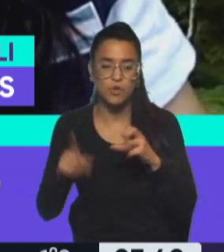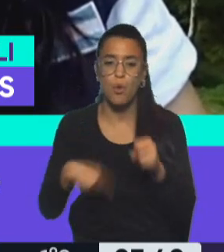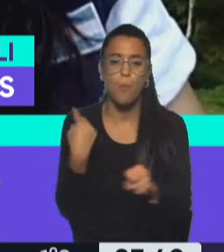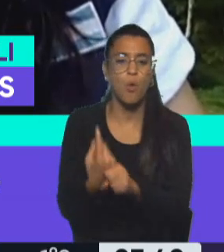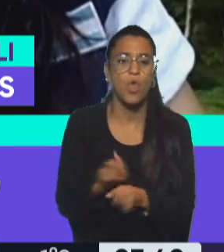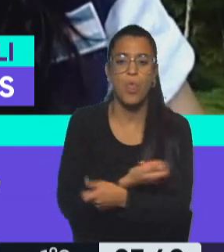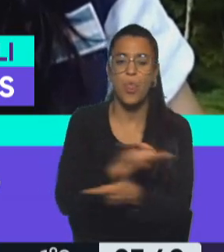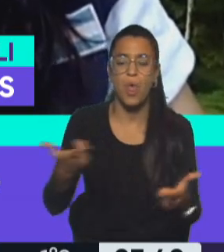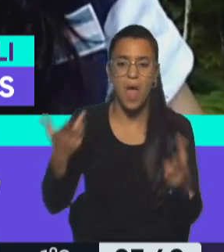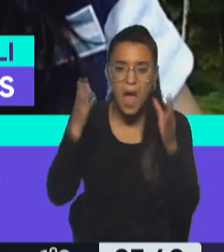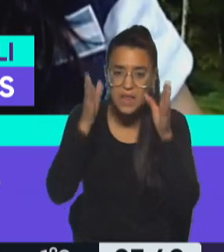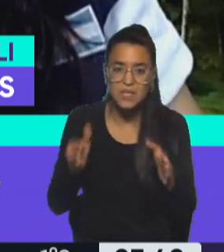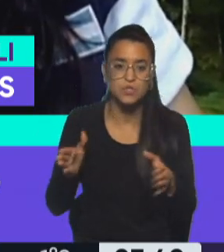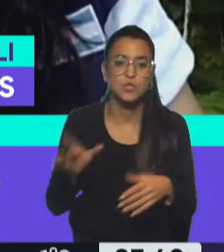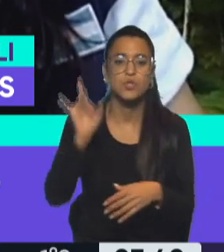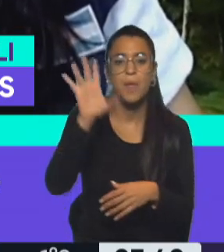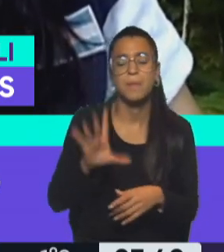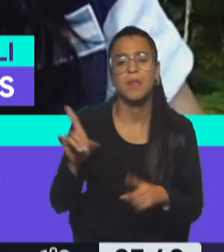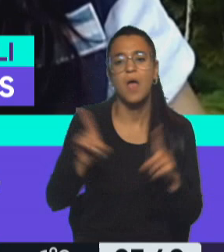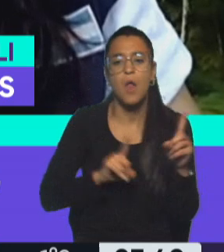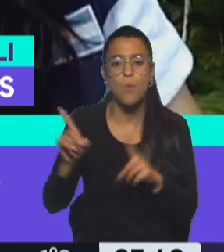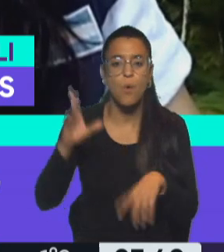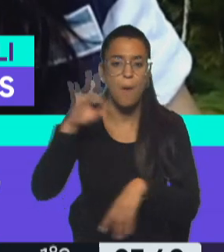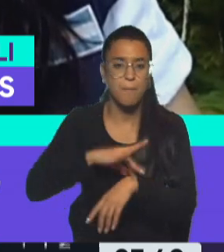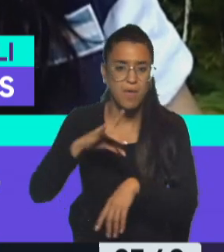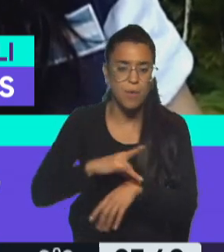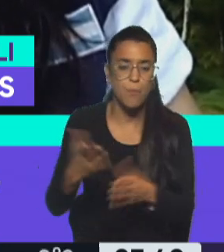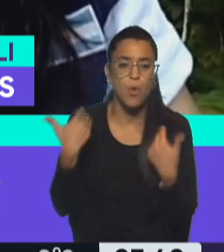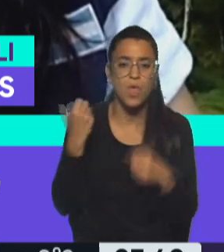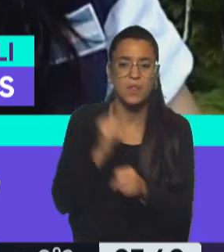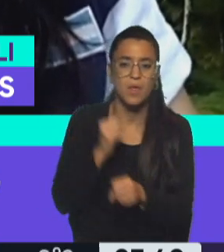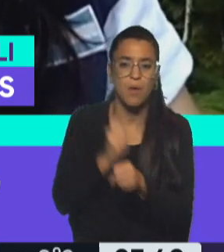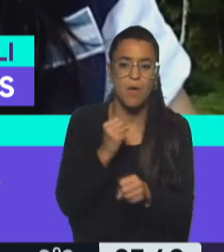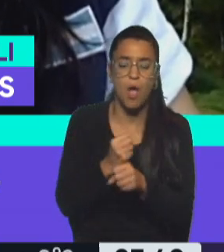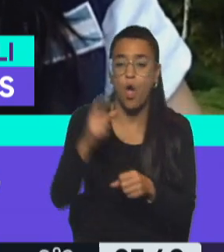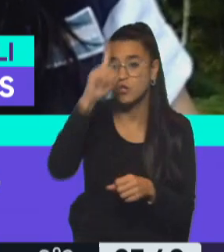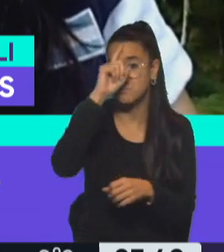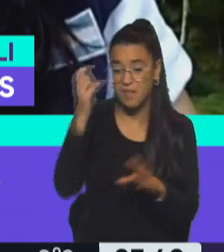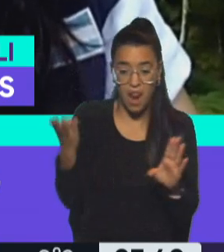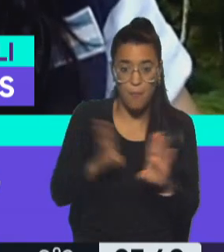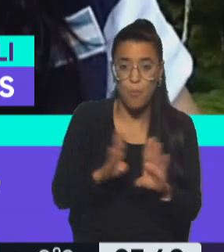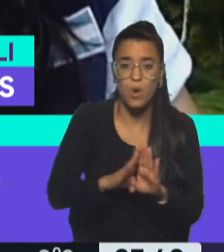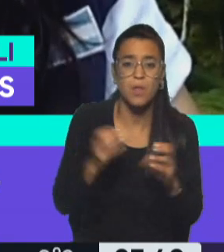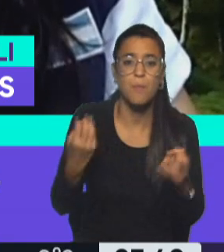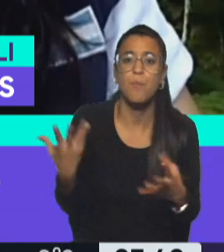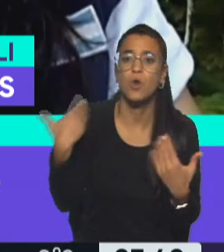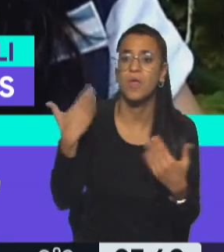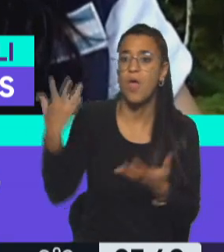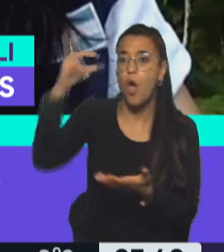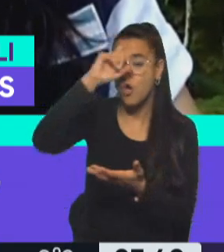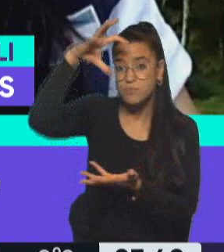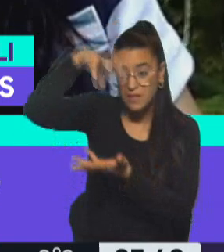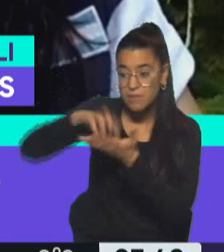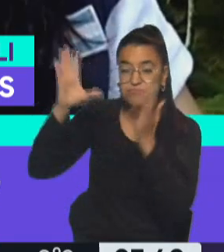brindar atención. Solo algunos pocos médicos podían trabajar en la puerta del hospital porque tenía peligro de derrumbe,